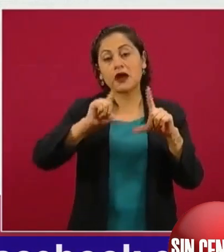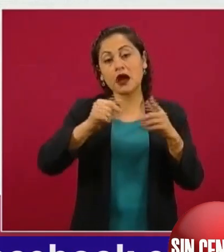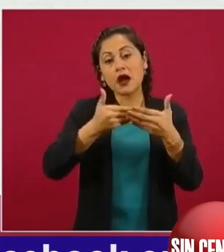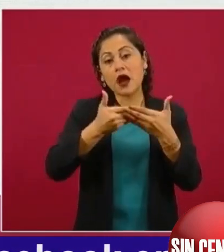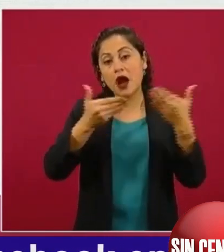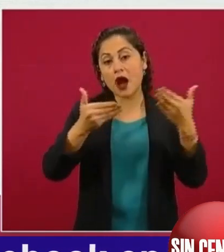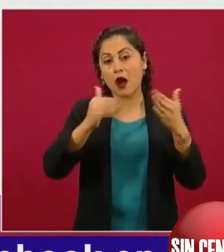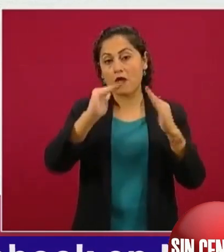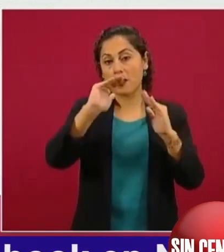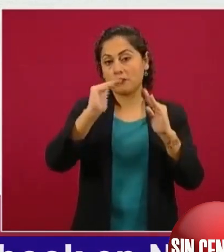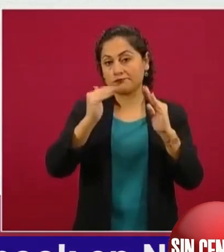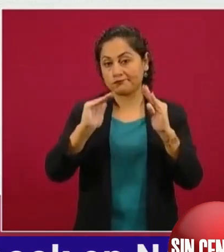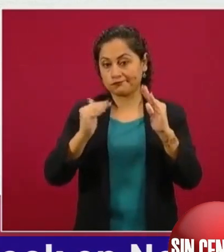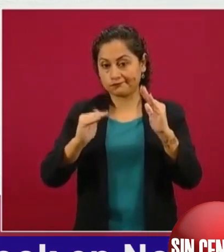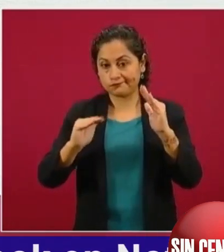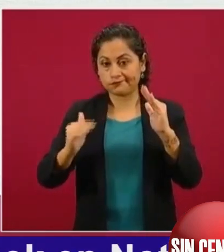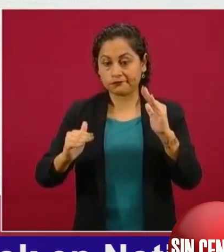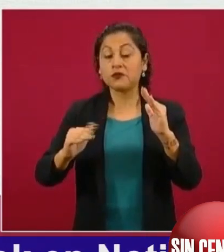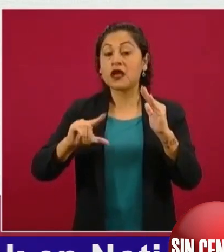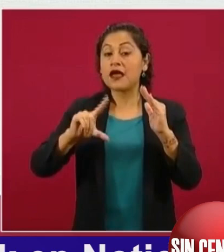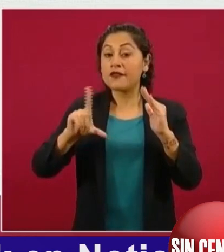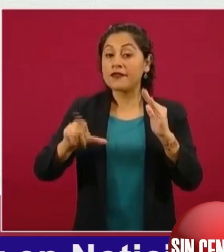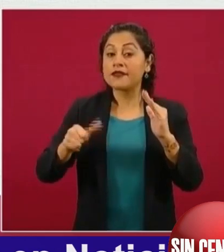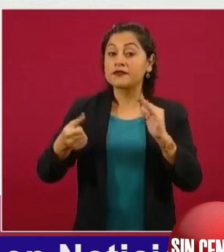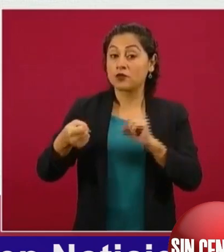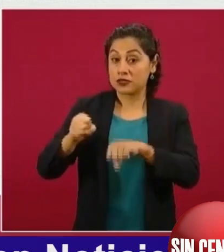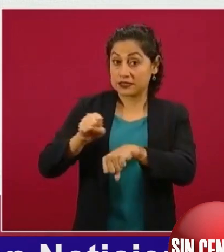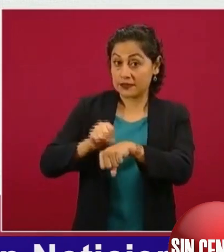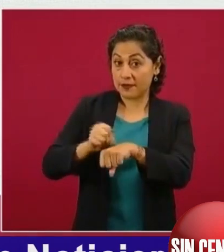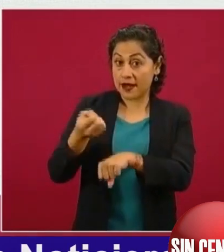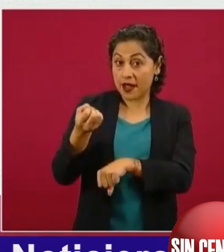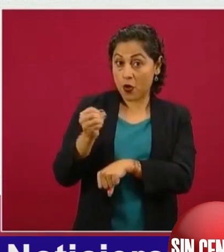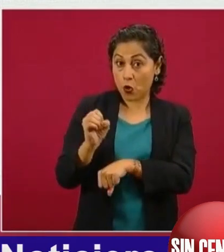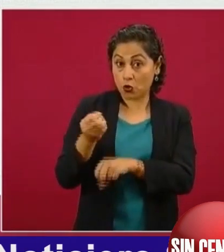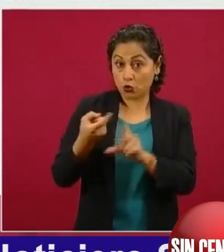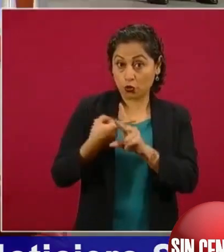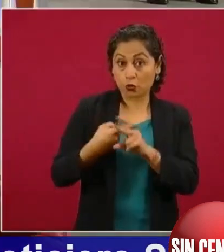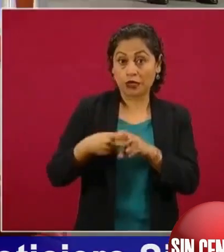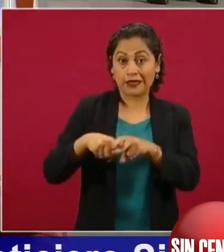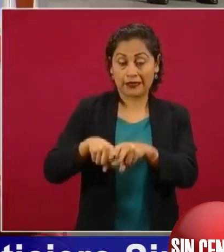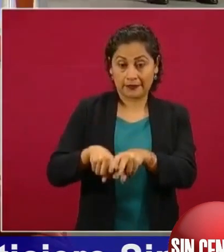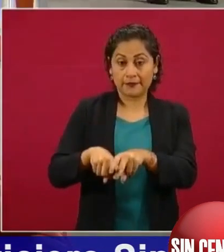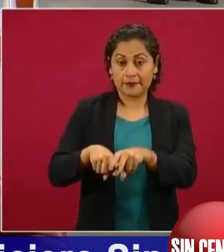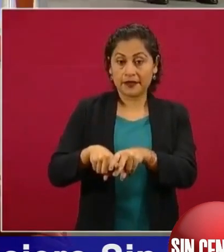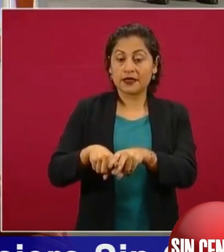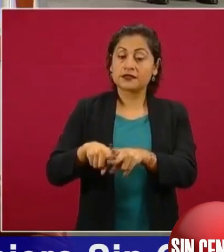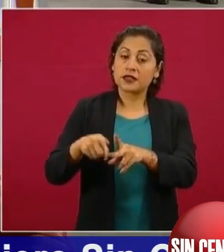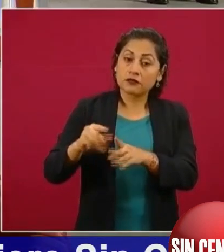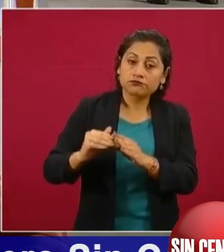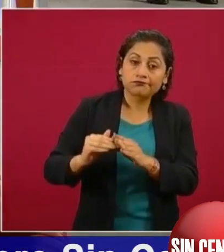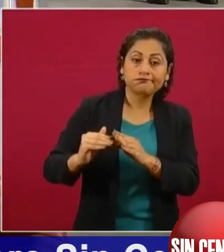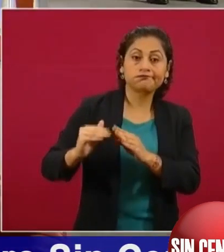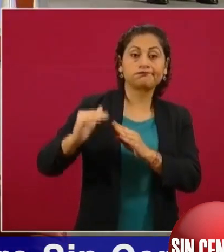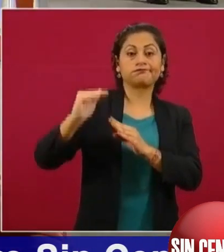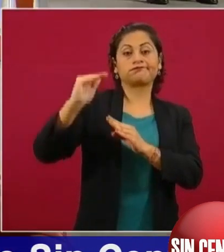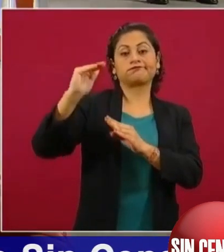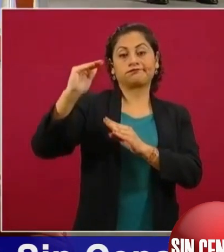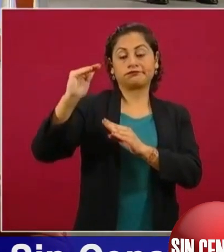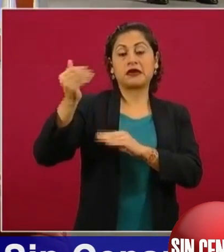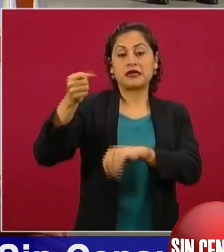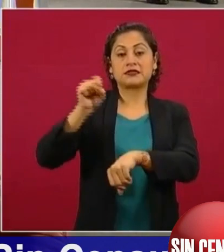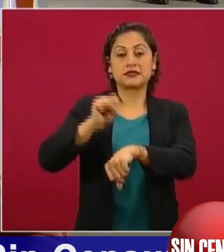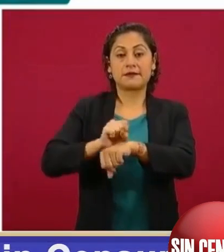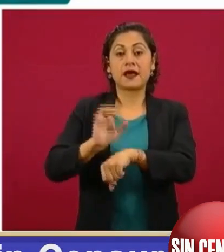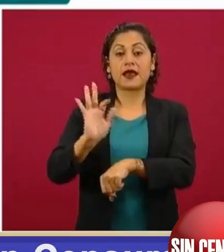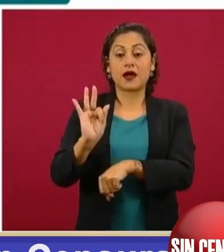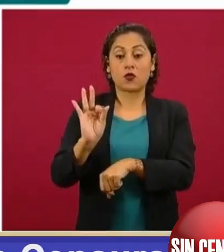reduciendo, pero a partir de la primera semana de octubre empezamos a ver un incremento. La primera semana de octubre es la semana 40, y